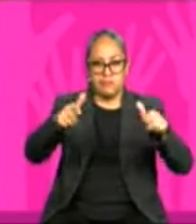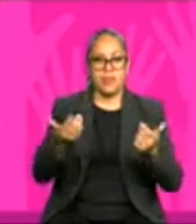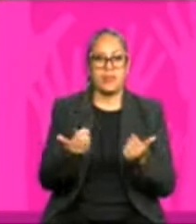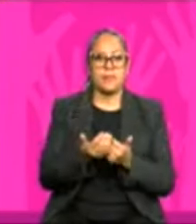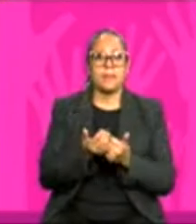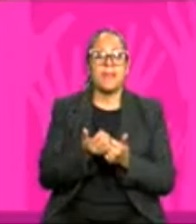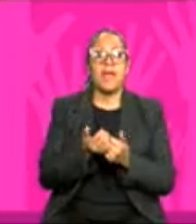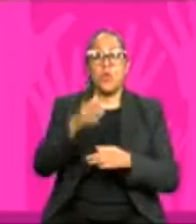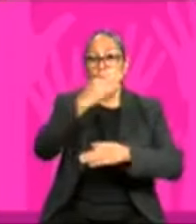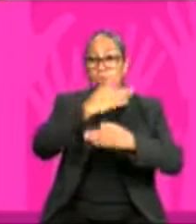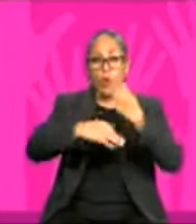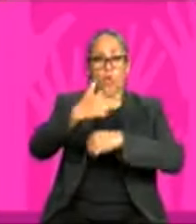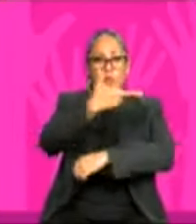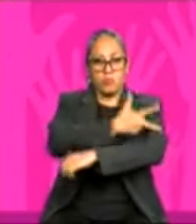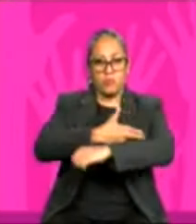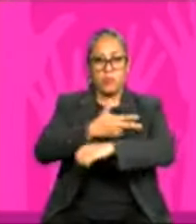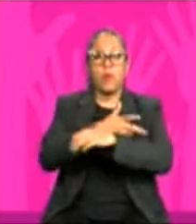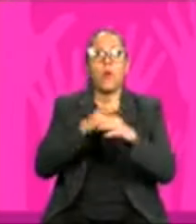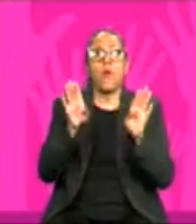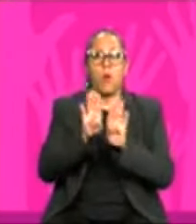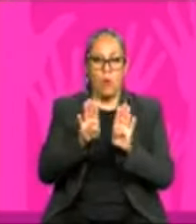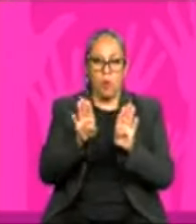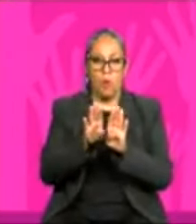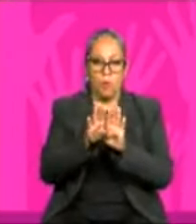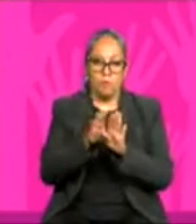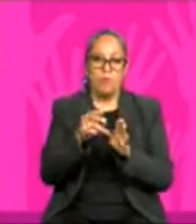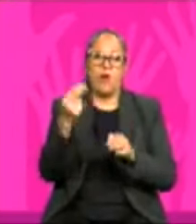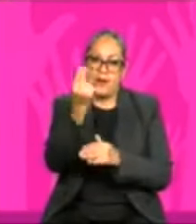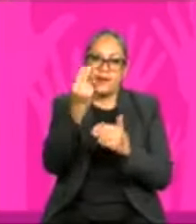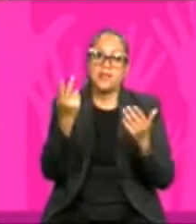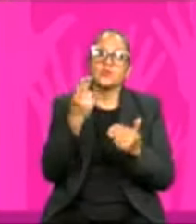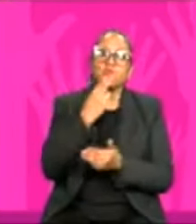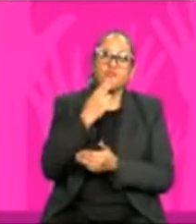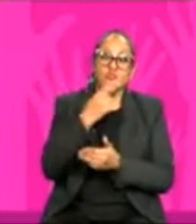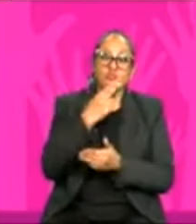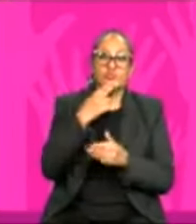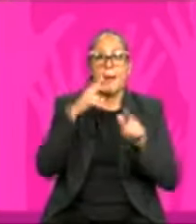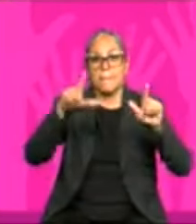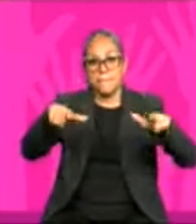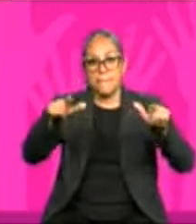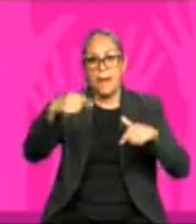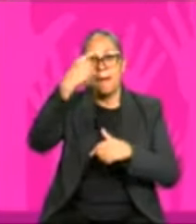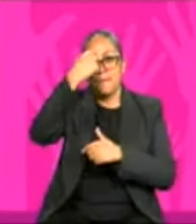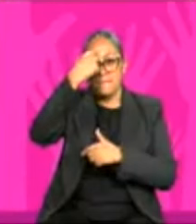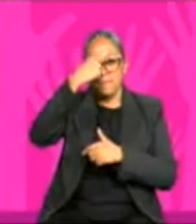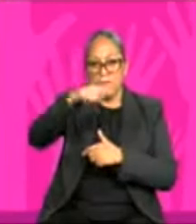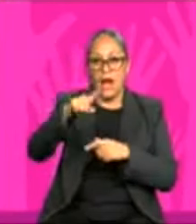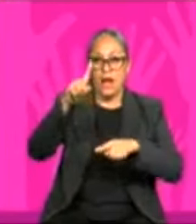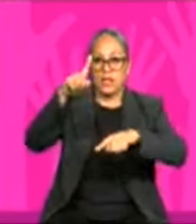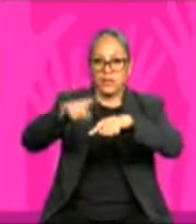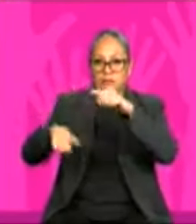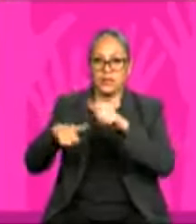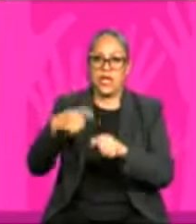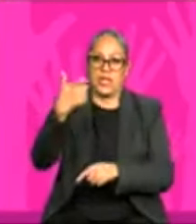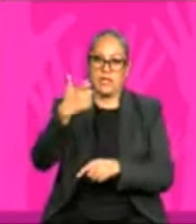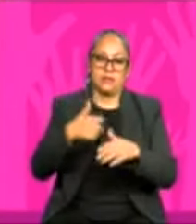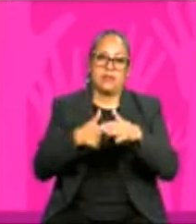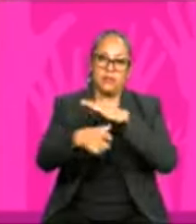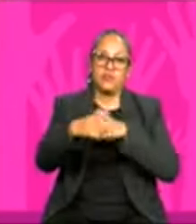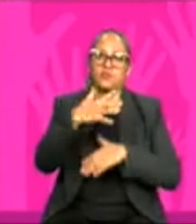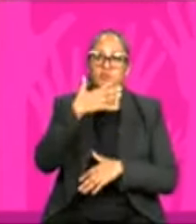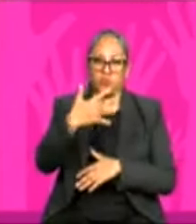los trámites se harán a través de la agencia para evitar mordidas o cochupos. Se le va